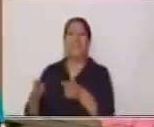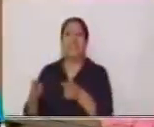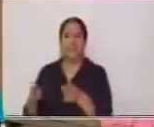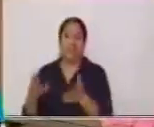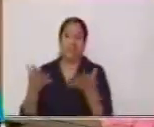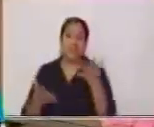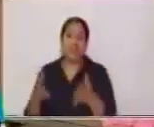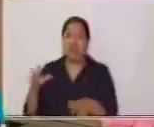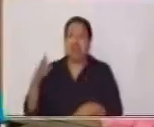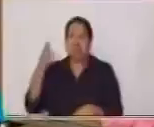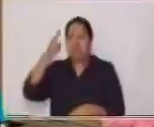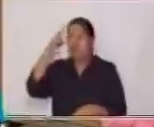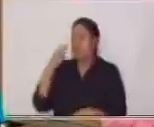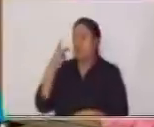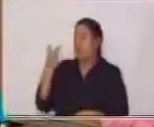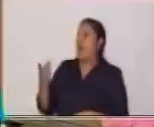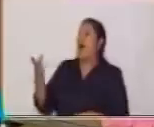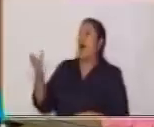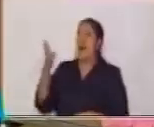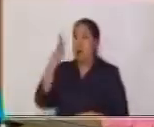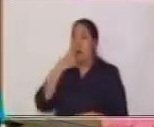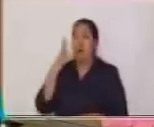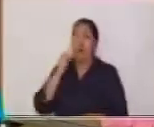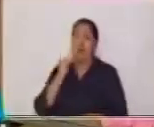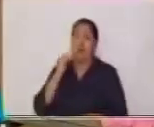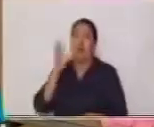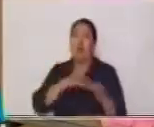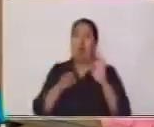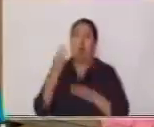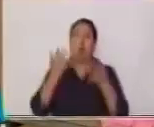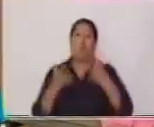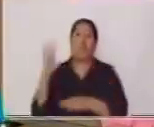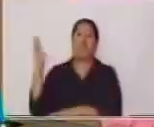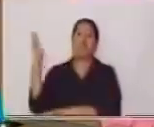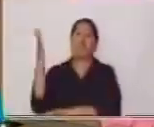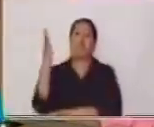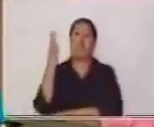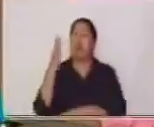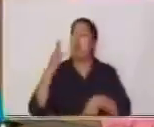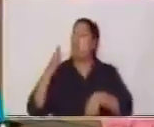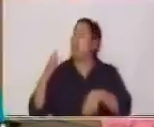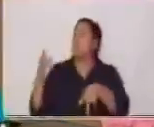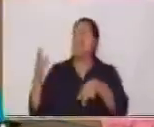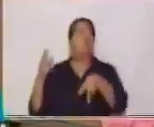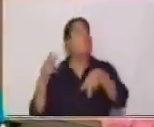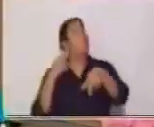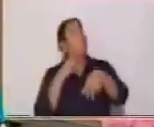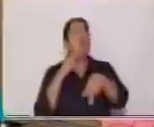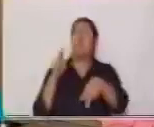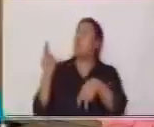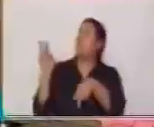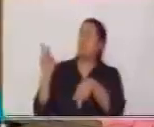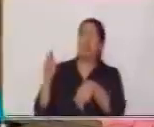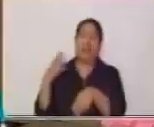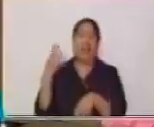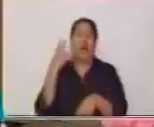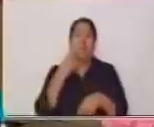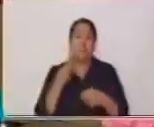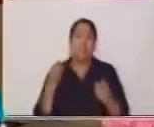O tal vez ya habías pasado en el bosque y no te habías fijado de ciertos árboles o plantas que habían ahí. Y esas han sido sus mejores